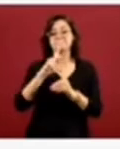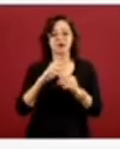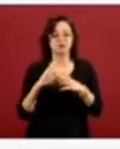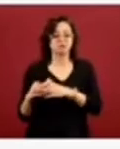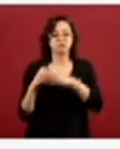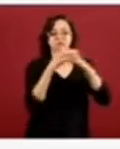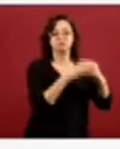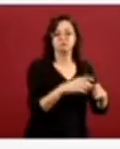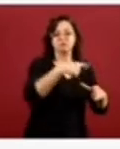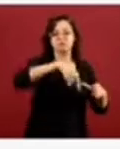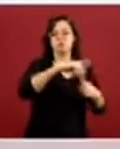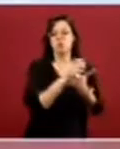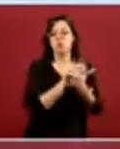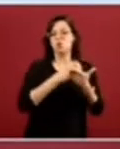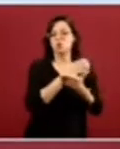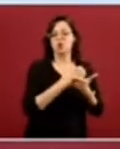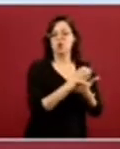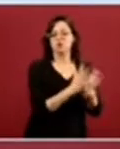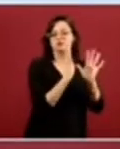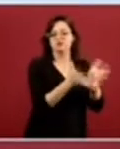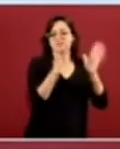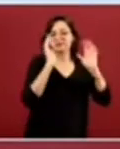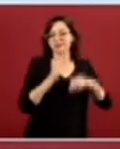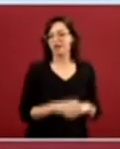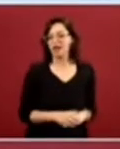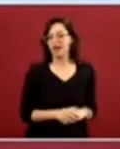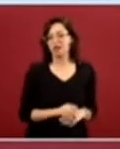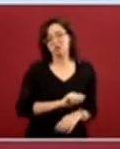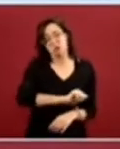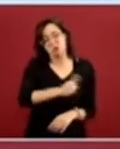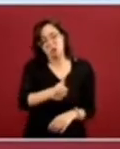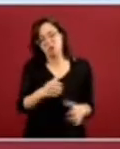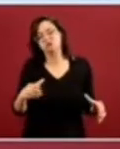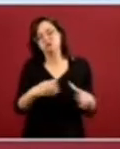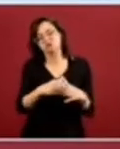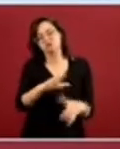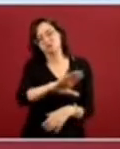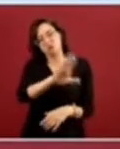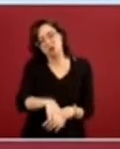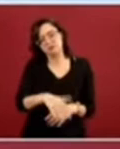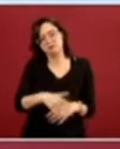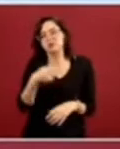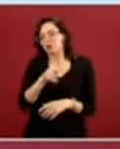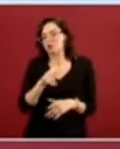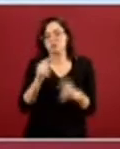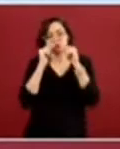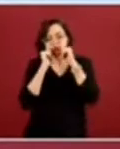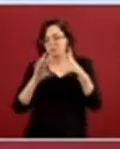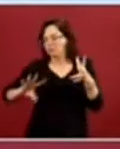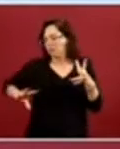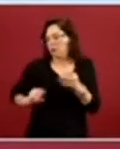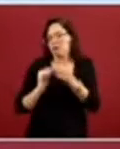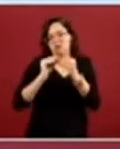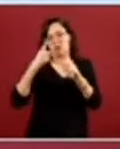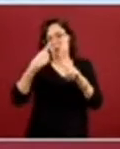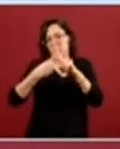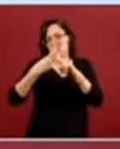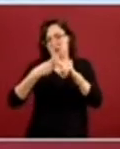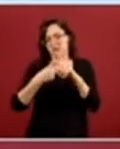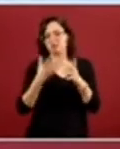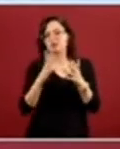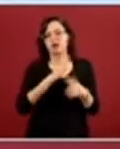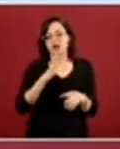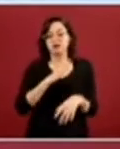se recuperaron. Y unos muy poquitos, pero muy desafortunados, perdieron la vida. Y aquí vemos la curva epidémica de los